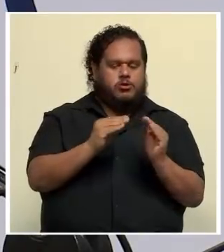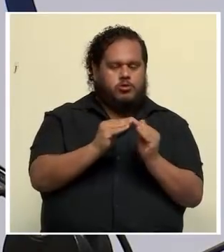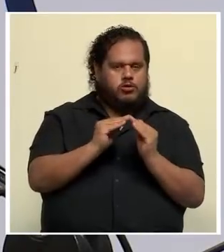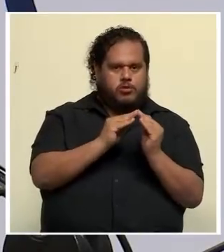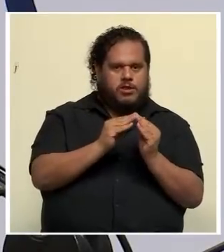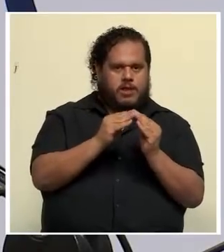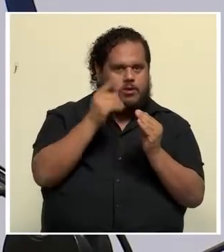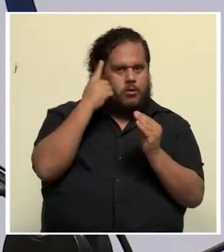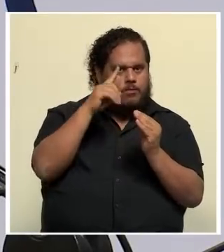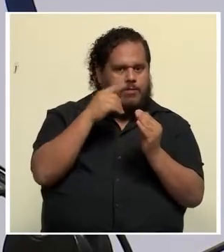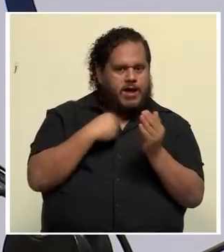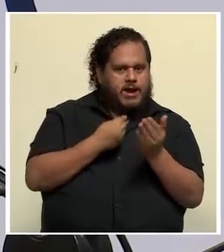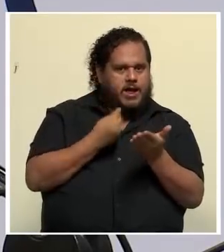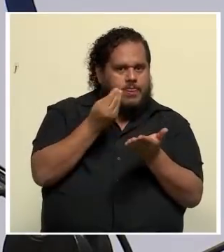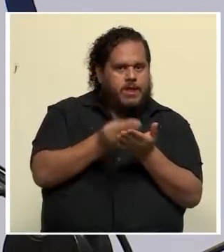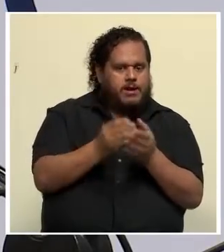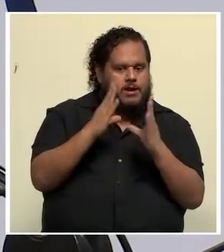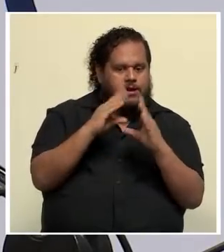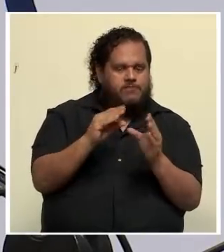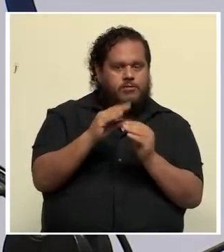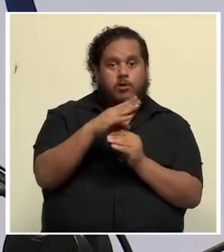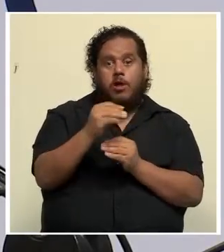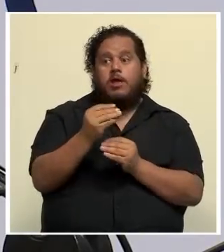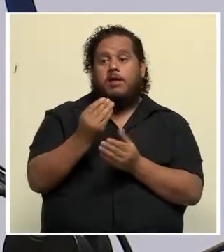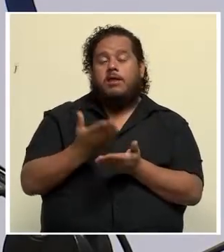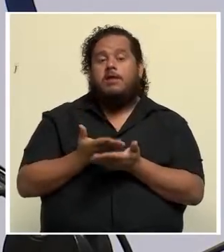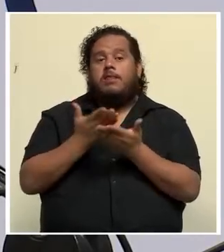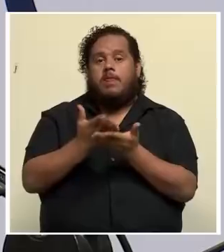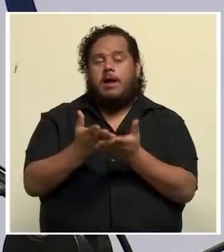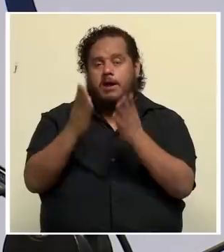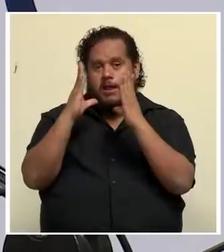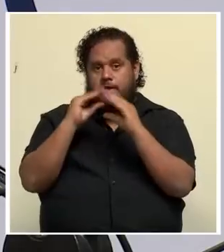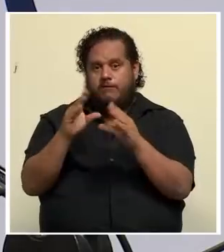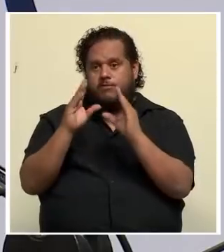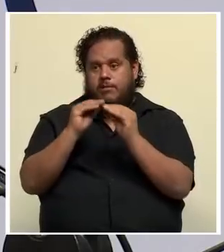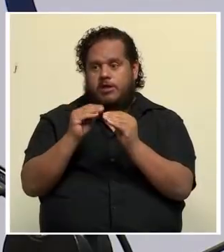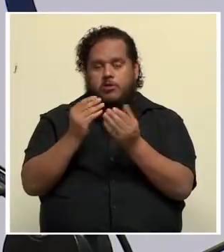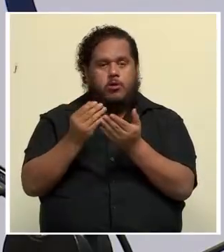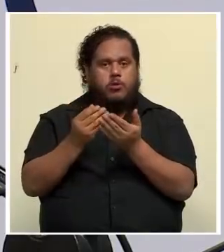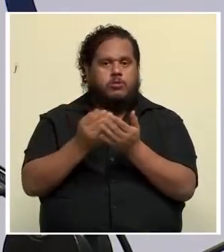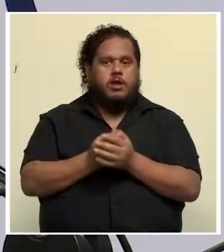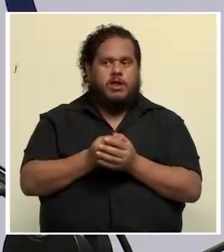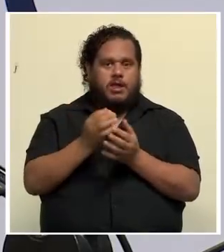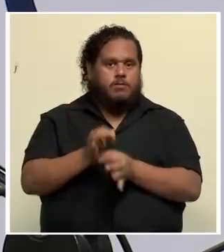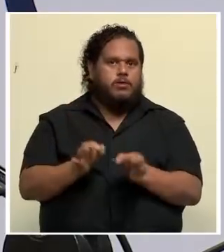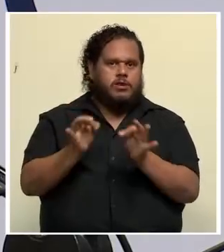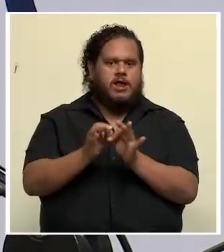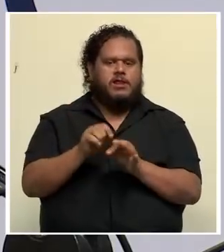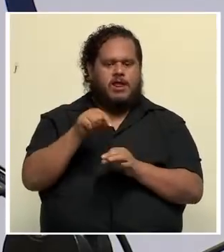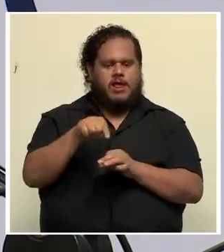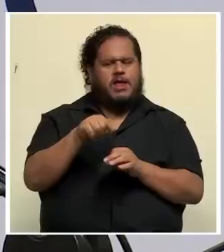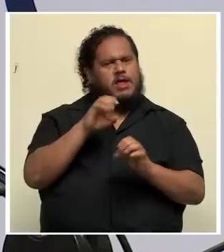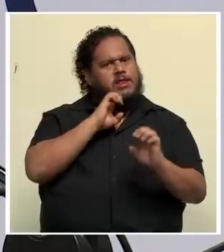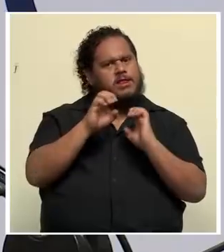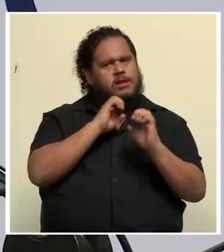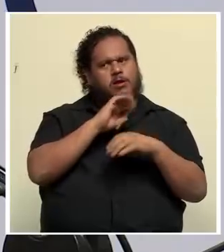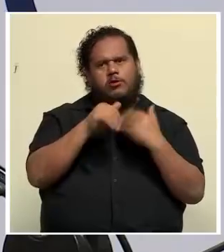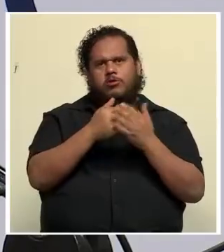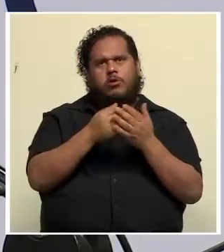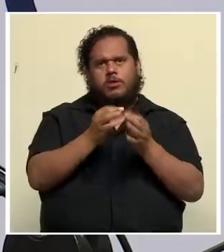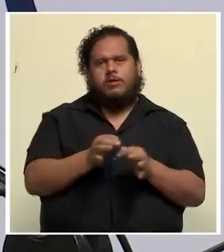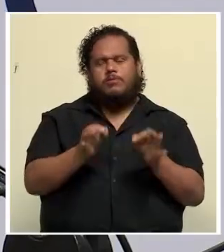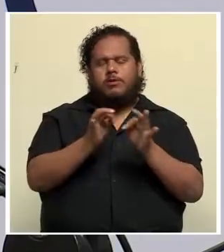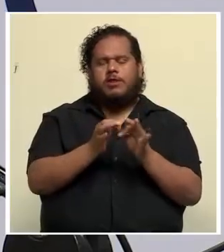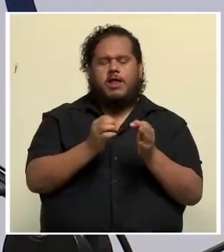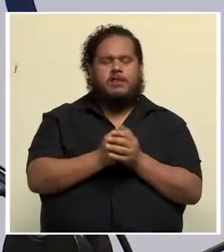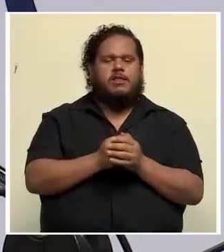la información y proporcionar datos y elementos de juicio. Y en estas entrevistas todo cuenta, la puesta en escena,